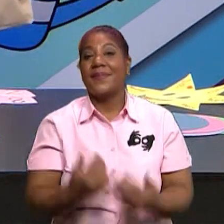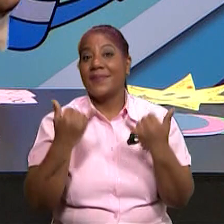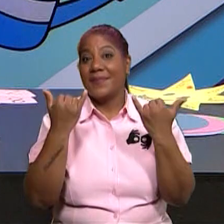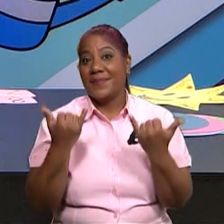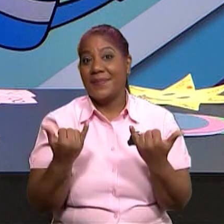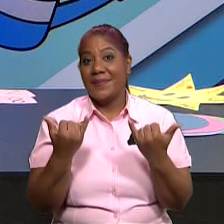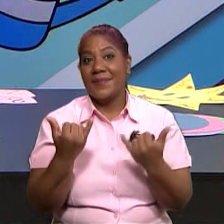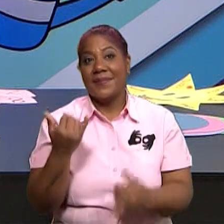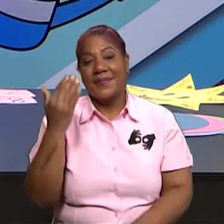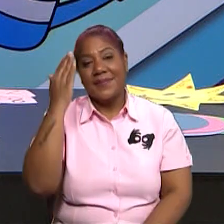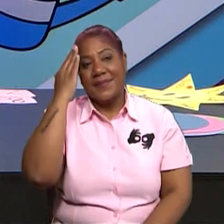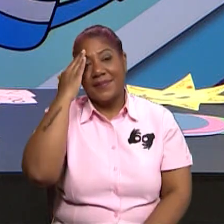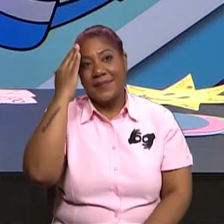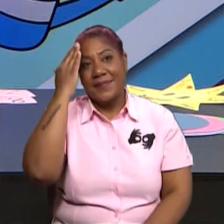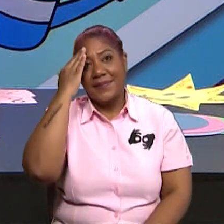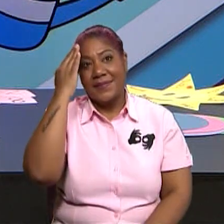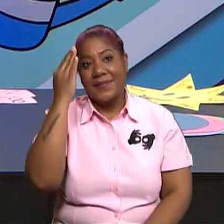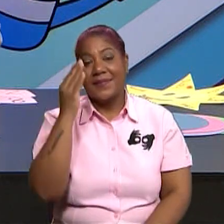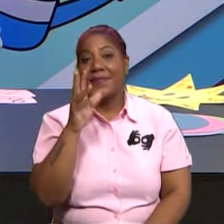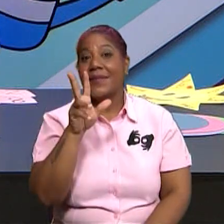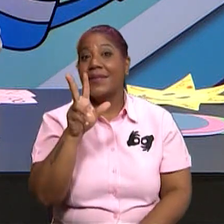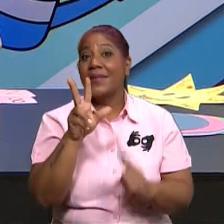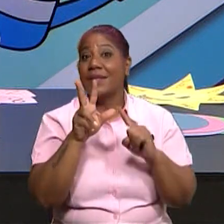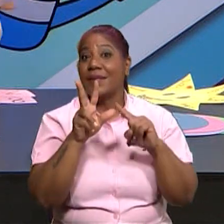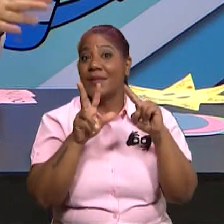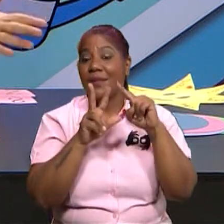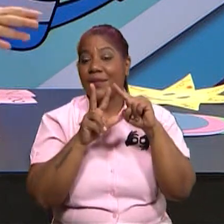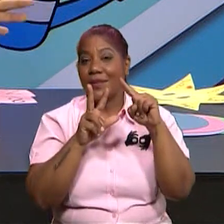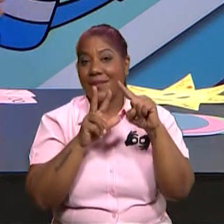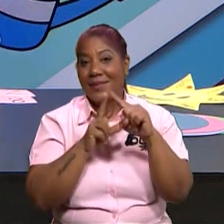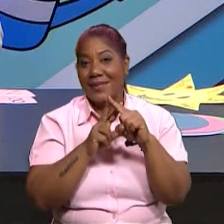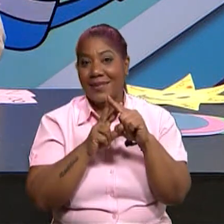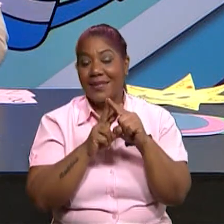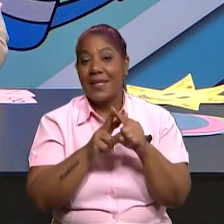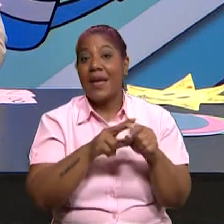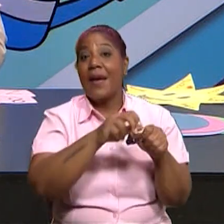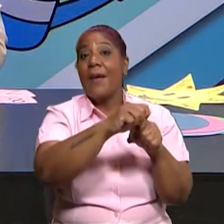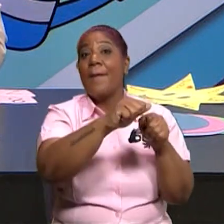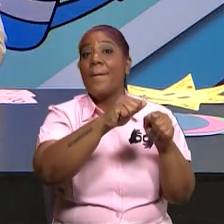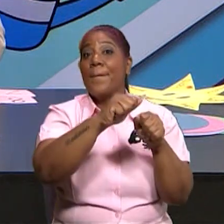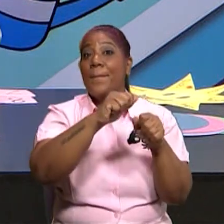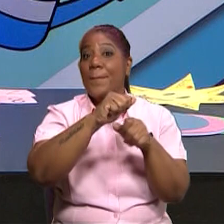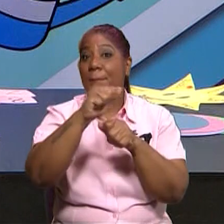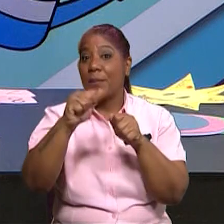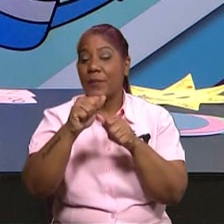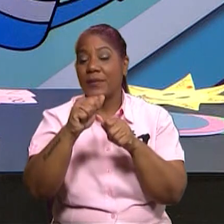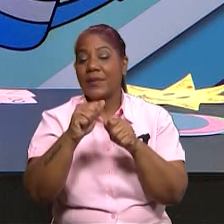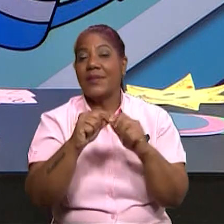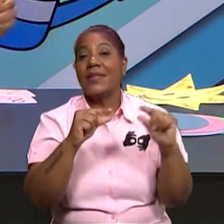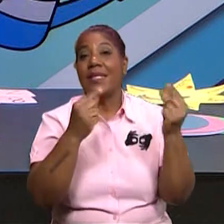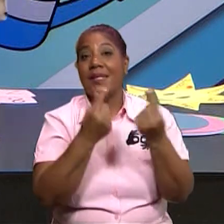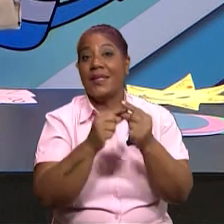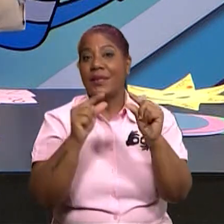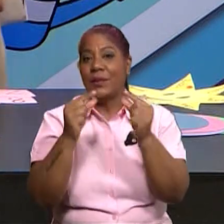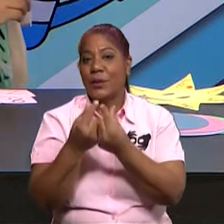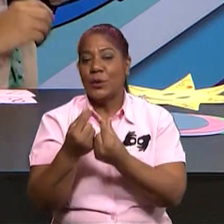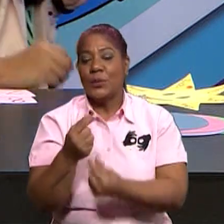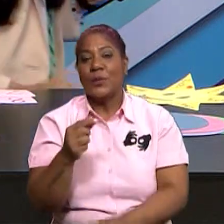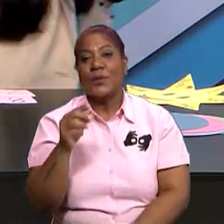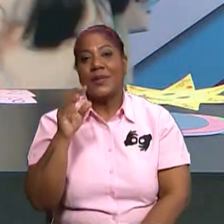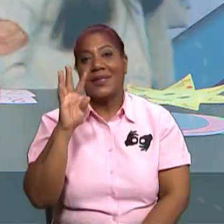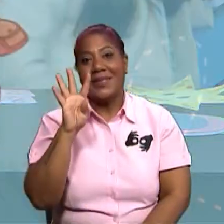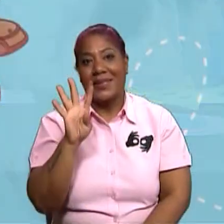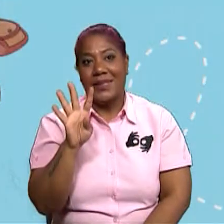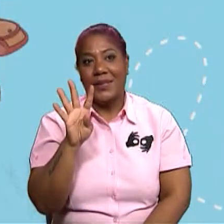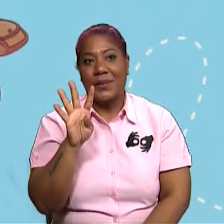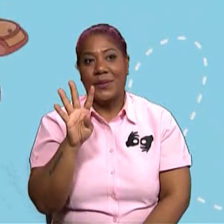necesitaría 3 bolsitas para poder guardar mis 12 galletas en grupos de 4. Y ahí lo